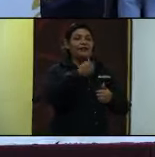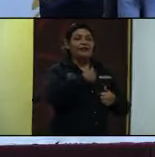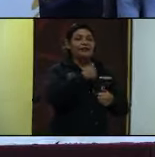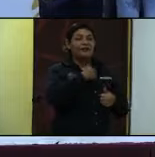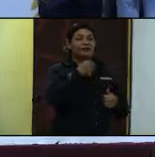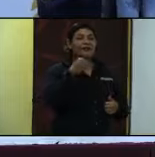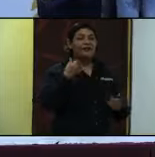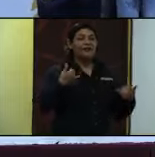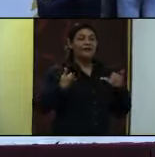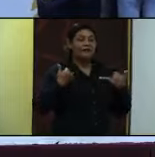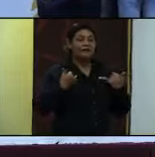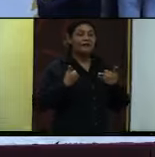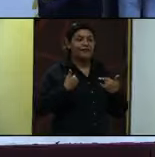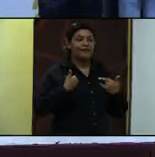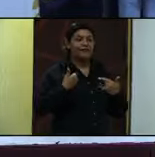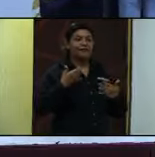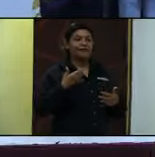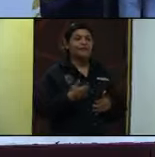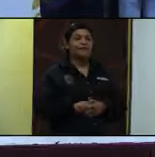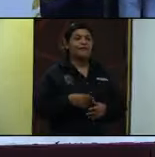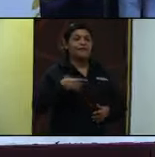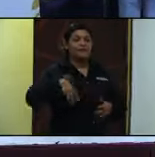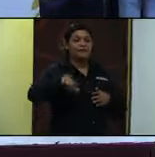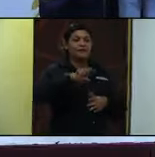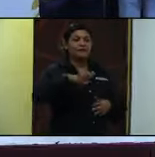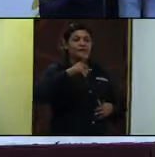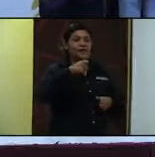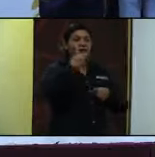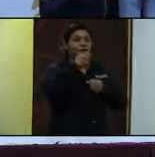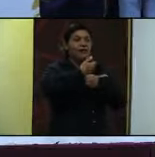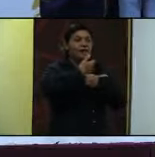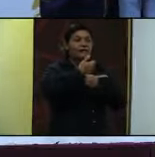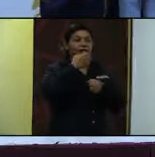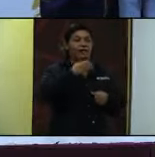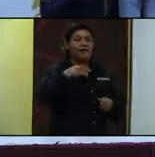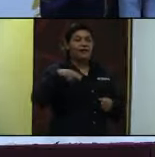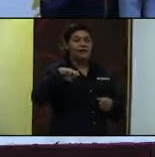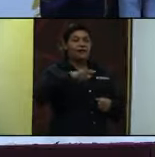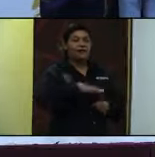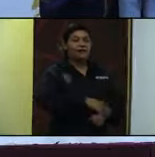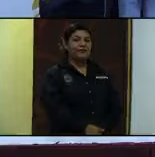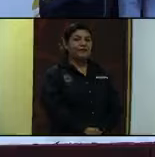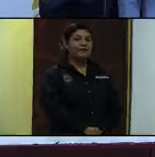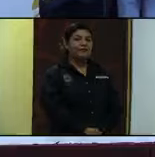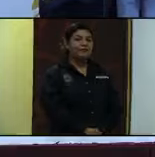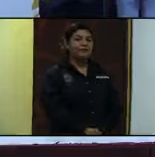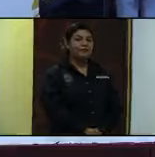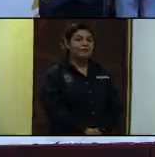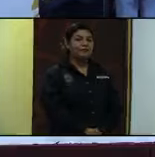infantil, que todas las niñas son de la primaria, son de nivel primaria.